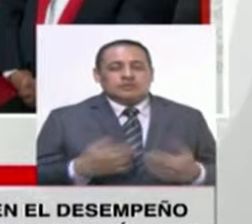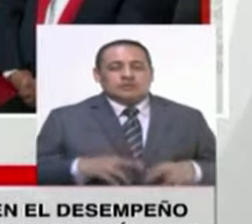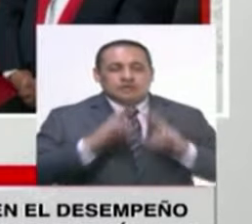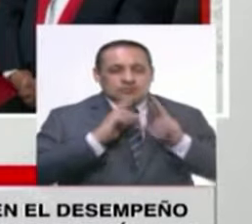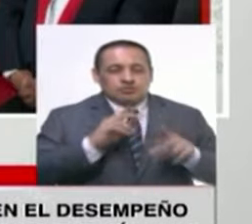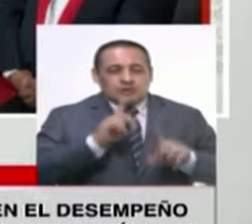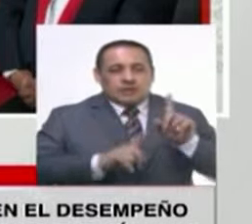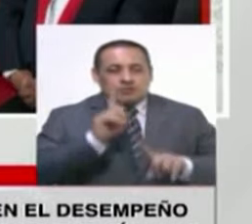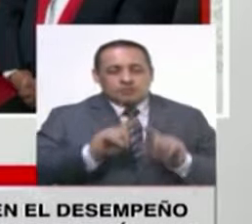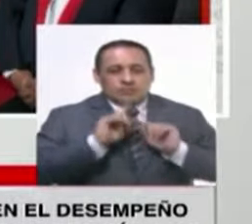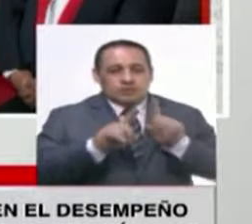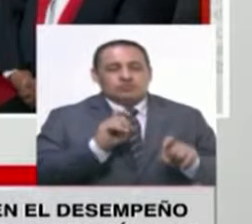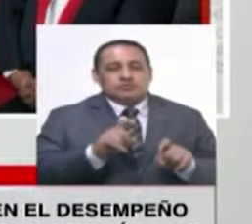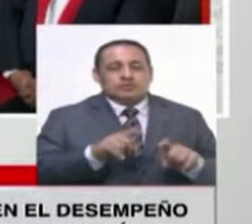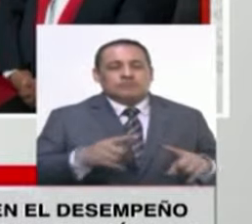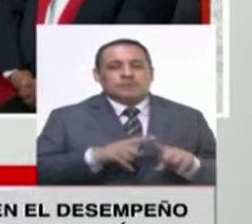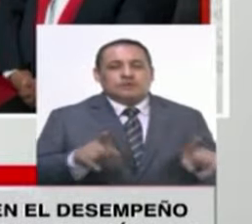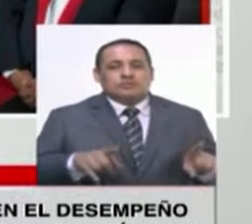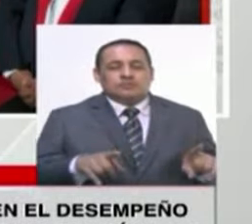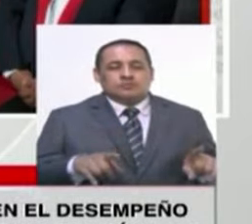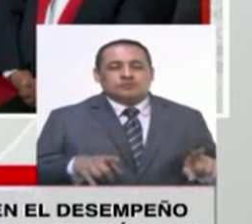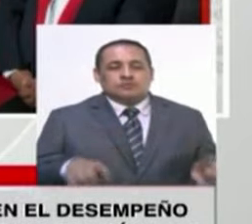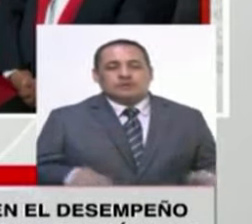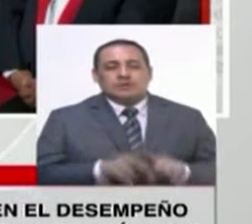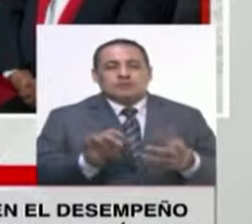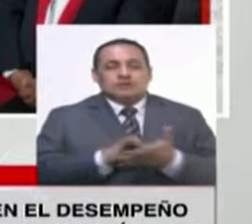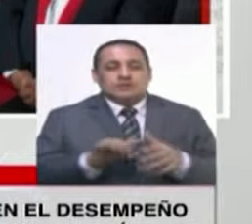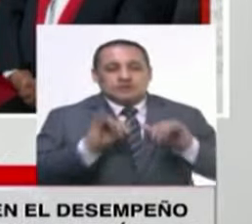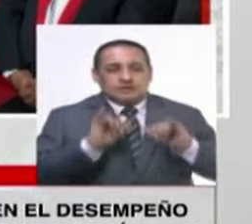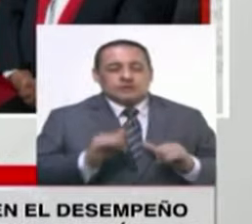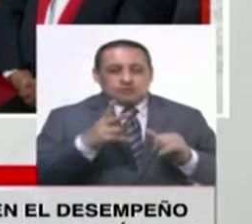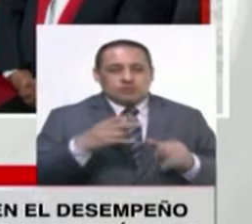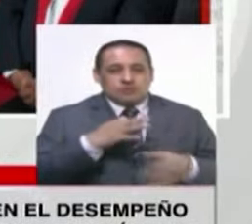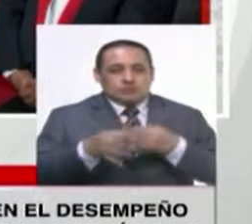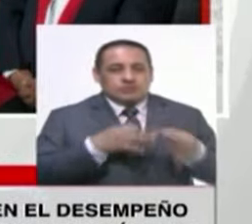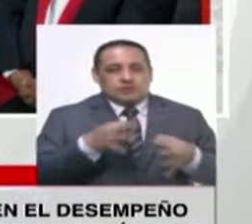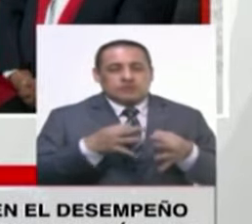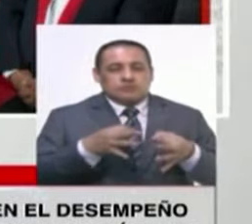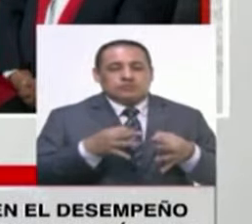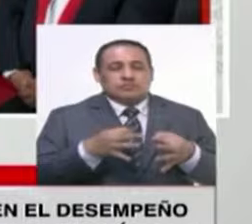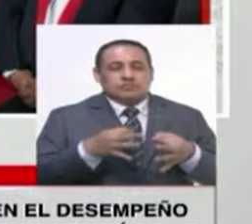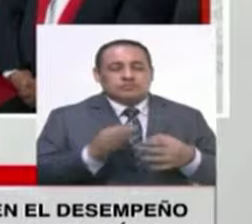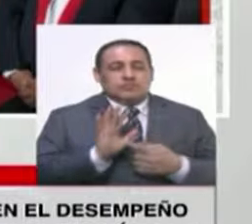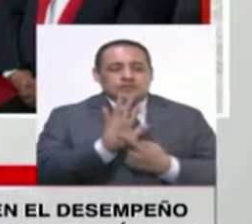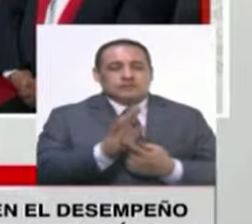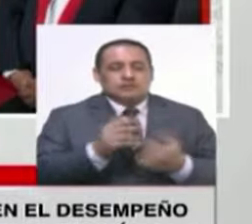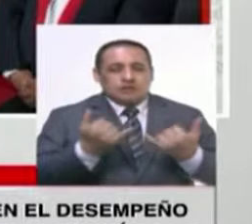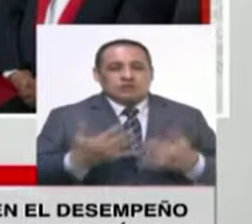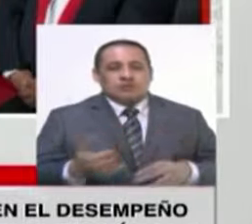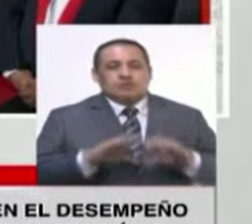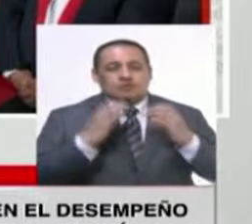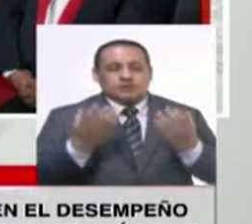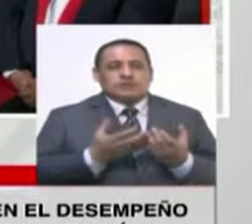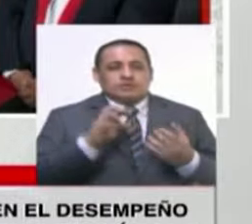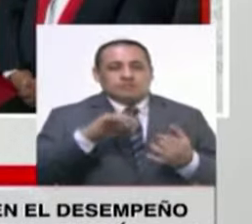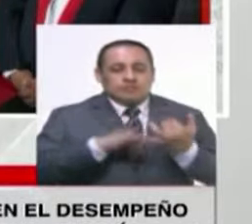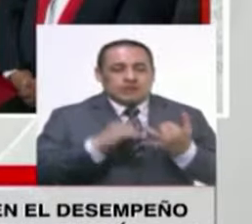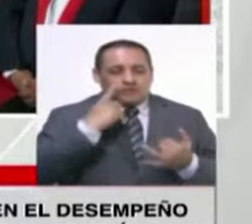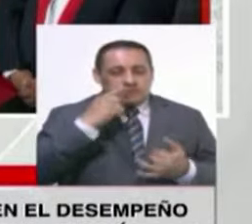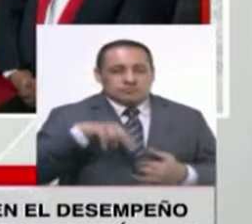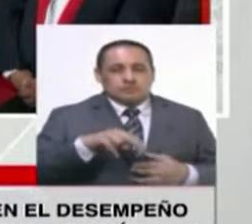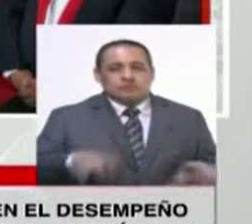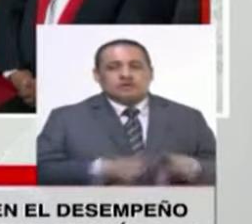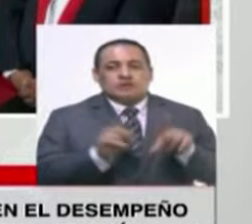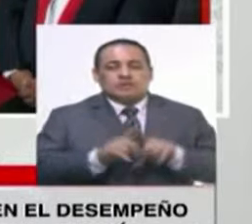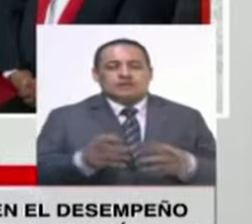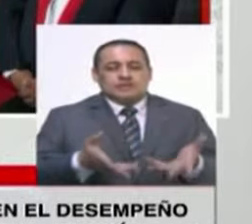responder algunas preguntas, pero queda, como usted mismo ha hecho presente, señor congresista Pasión Dávila,